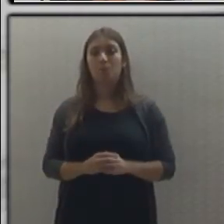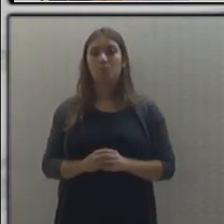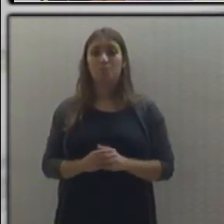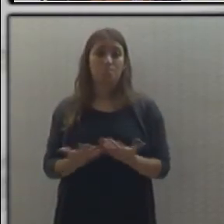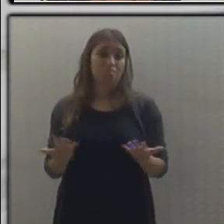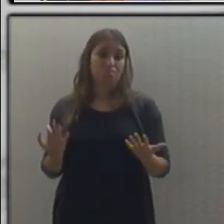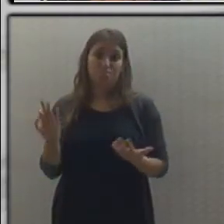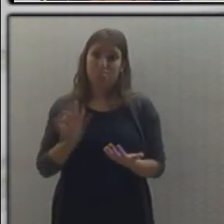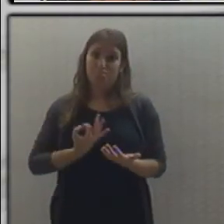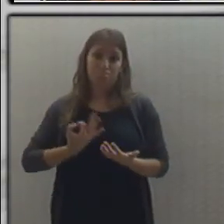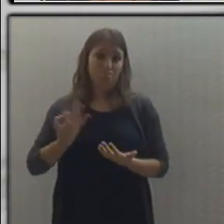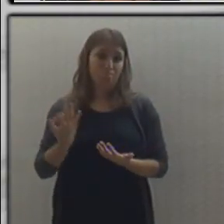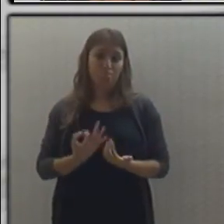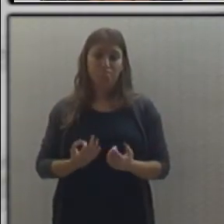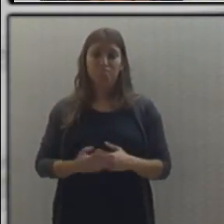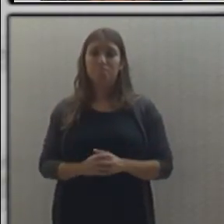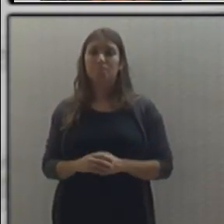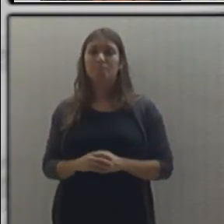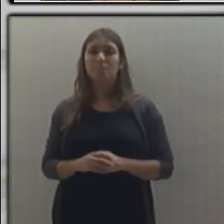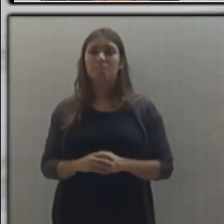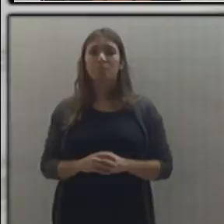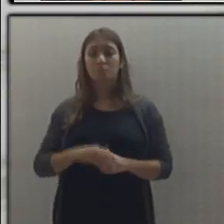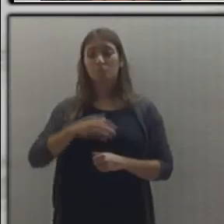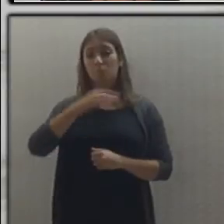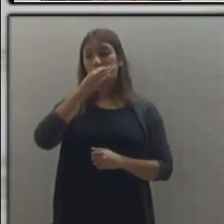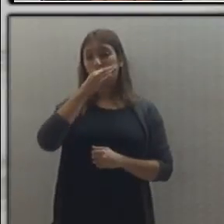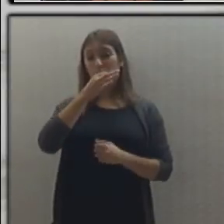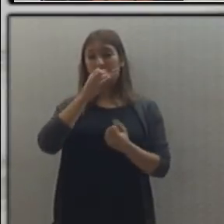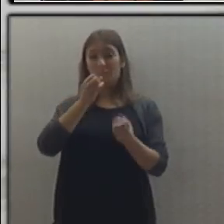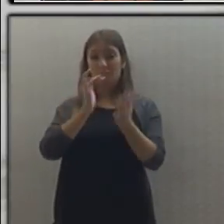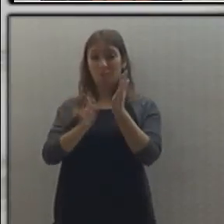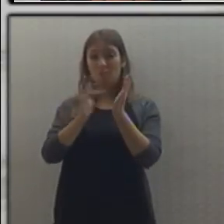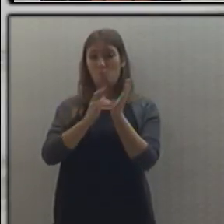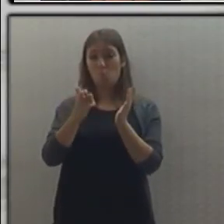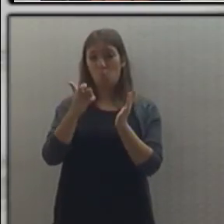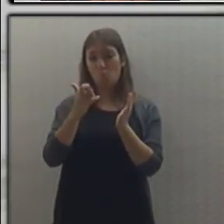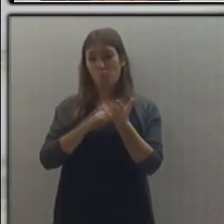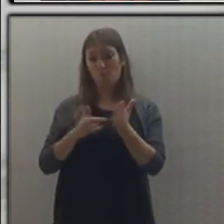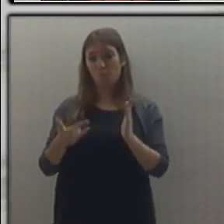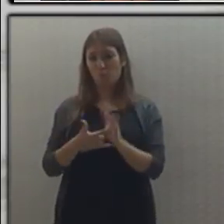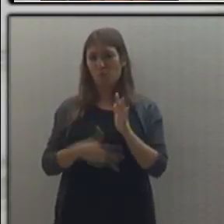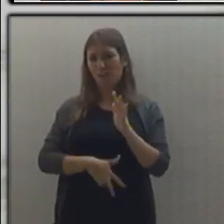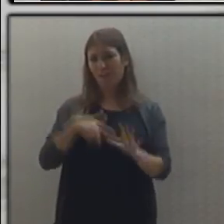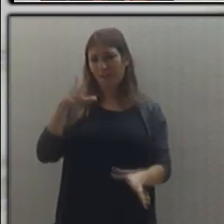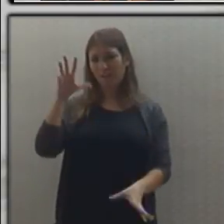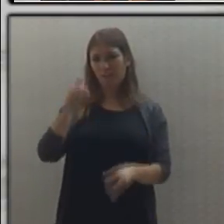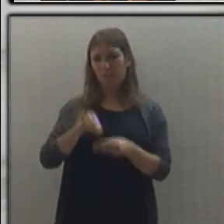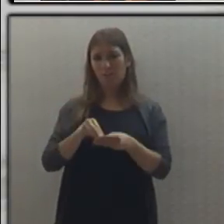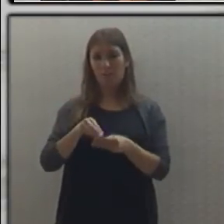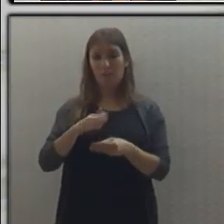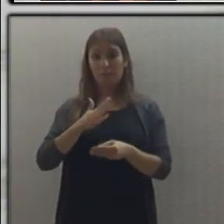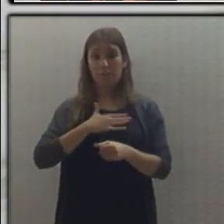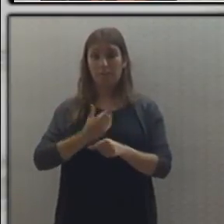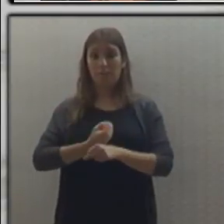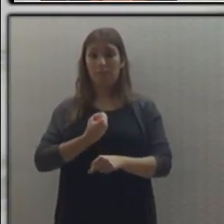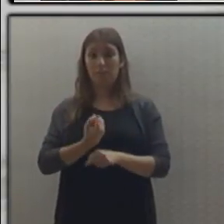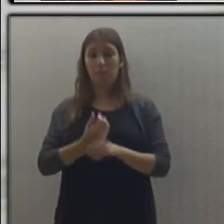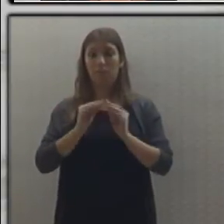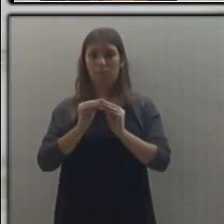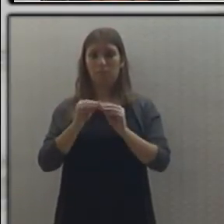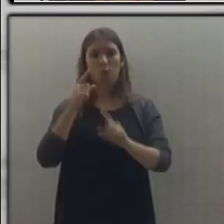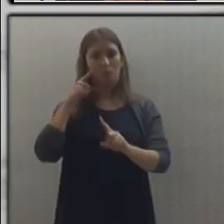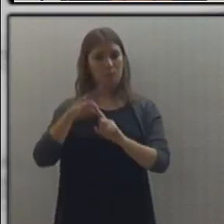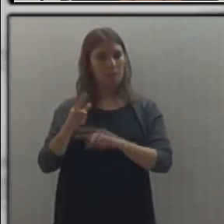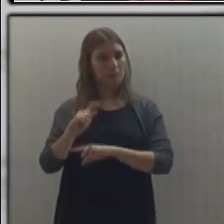y necesario. Yo voy a explicar un poco la metodología general que aplicamos para realizarlos con